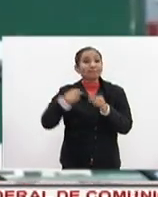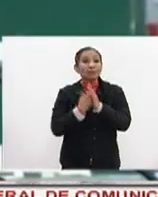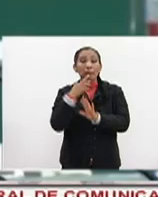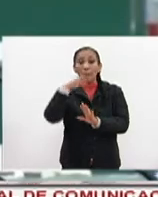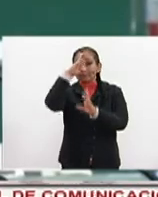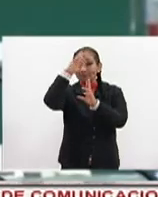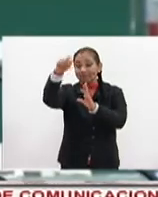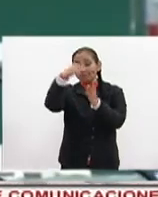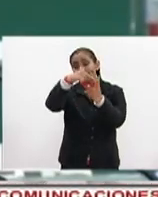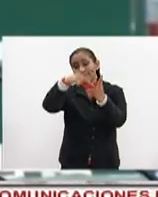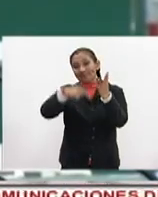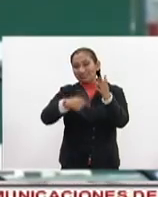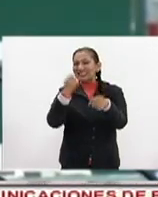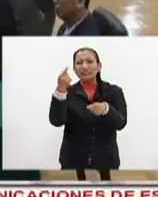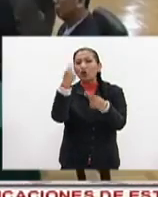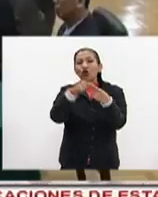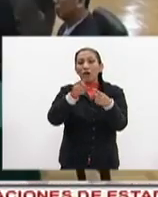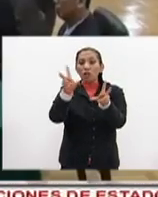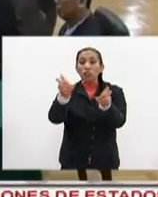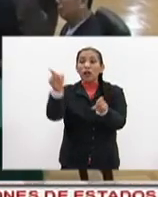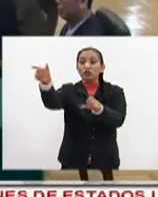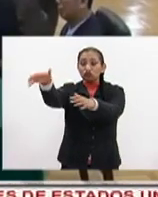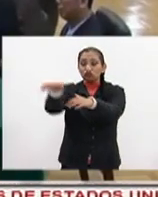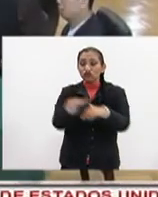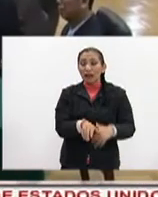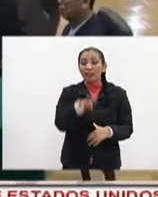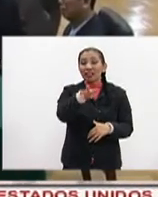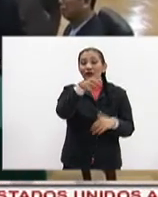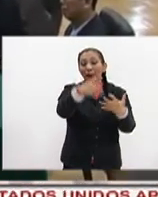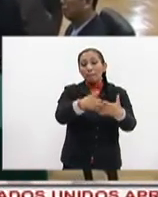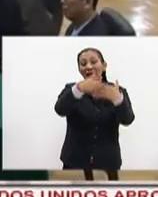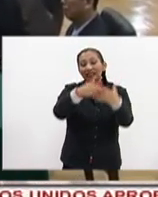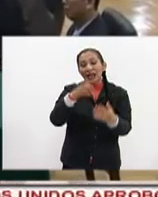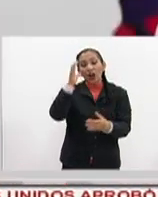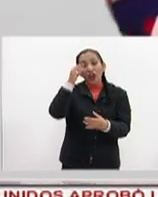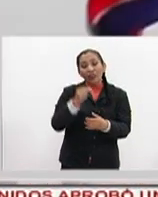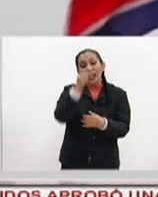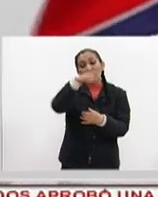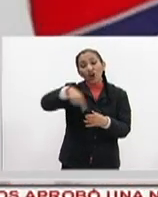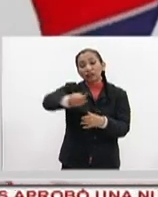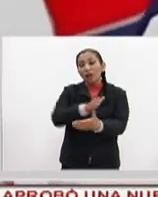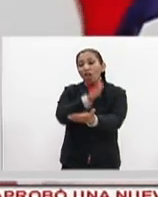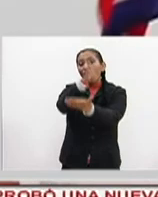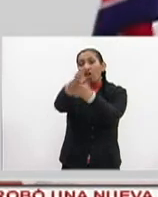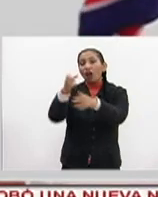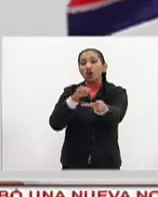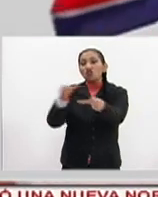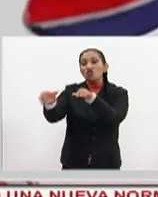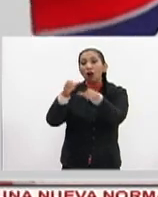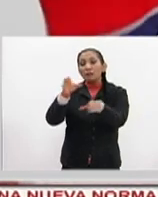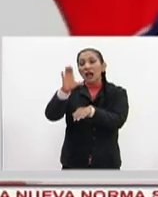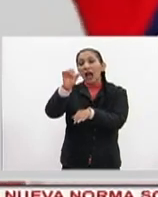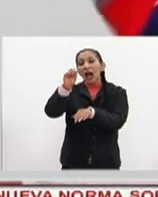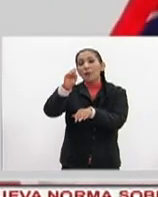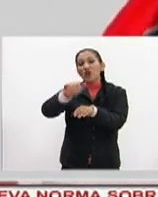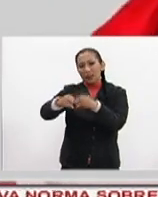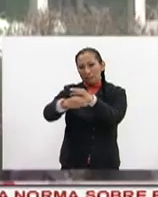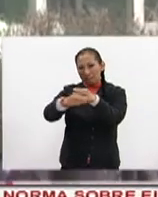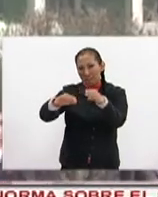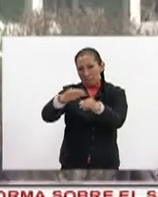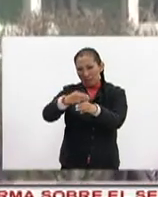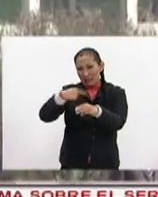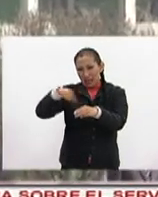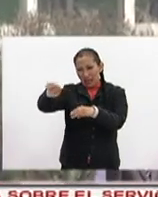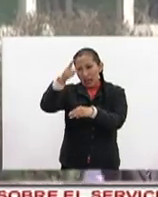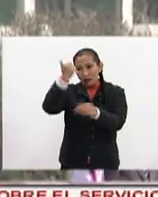nuevas restricciones incluyen la congelación de bienes de 19 empresas norcoreanas involucradas en el comercio de carbón y minerales y